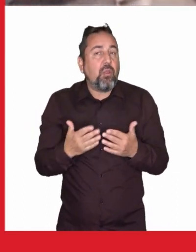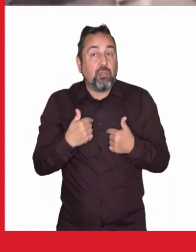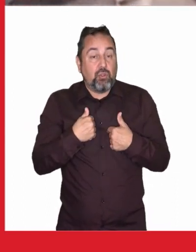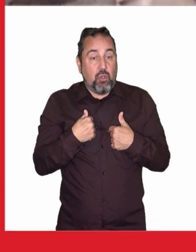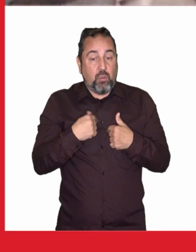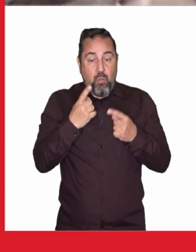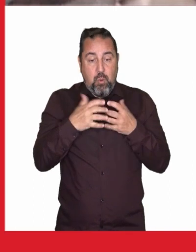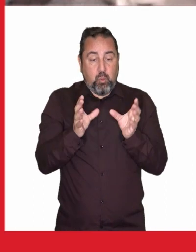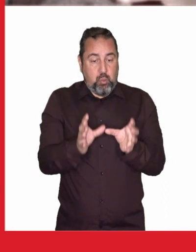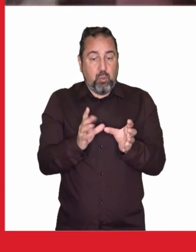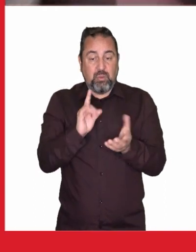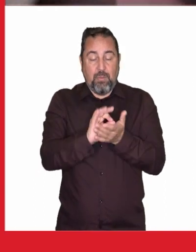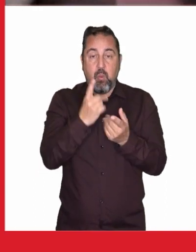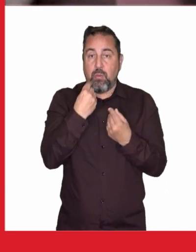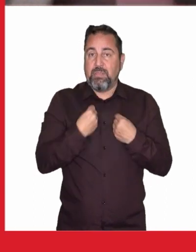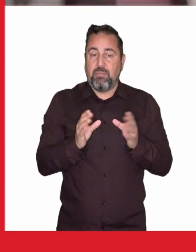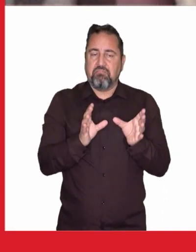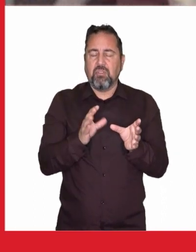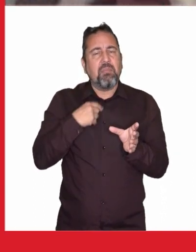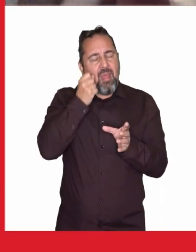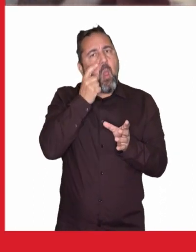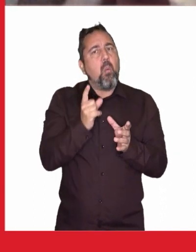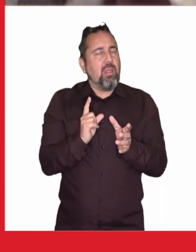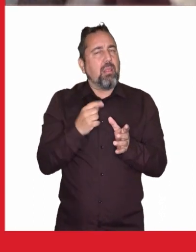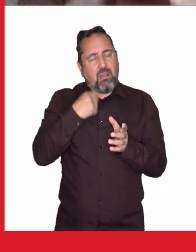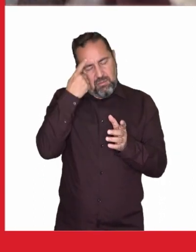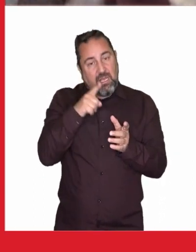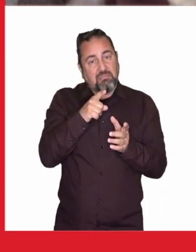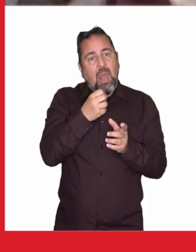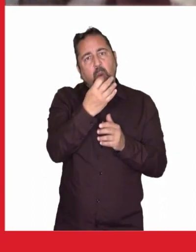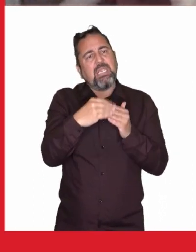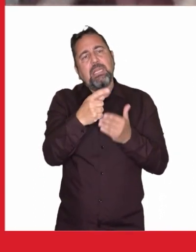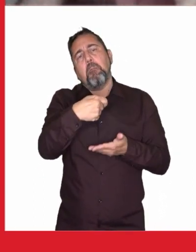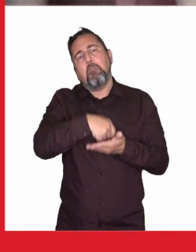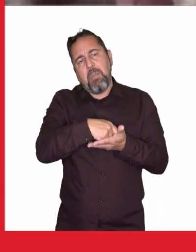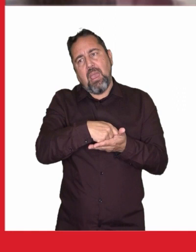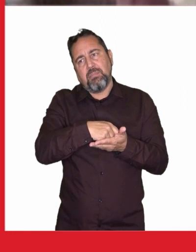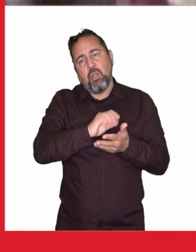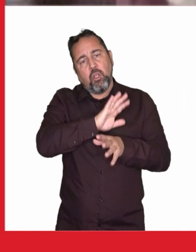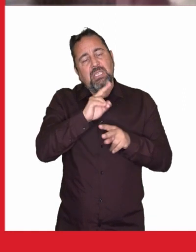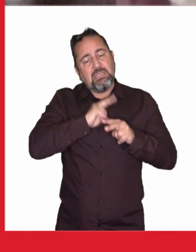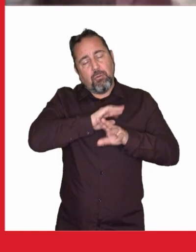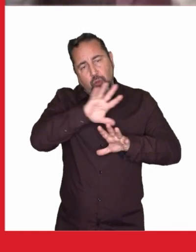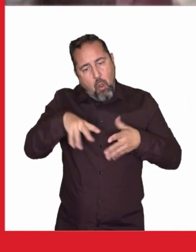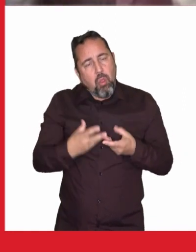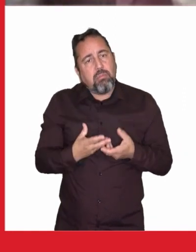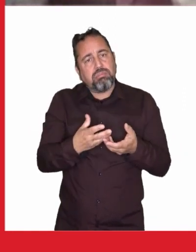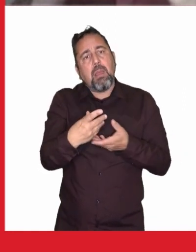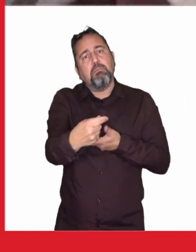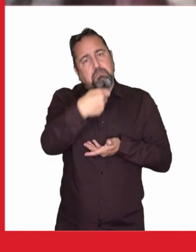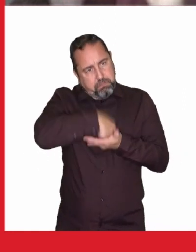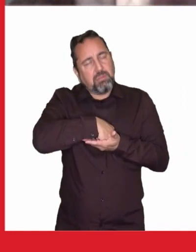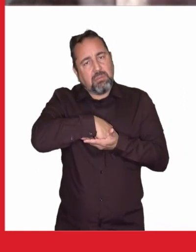para ello. Entonces, cuando yo tengo un mismo producto y un mismo servicio, me voy a dar cuenta de que hay clientes que están dispuestos a